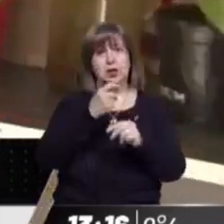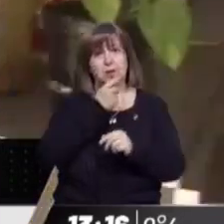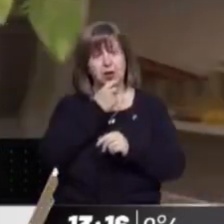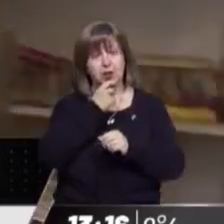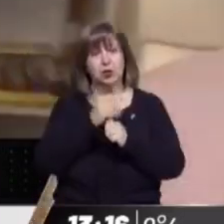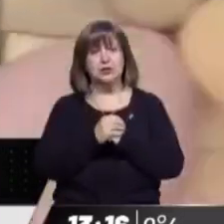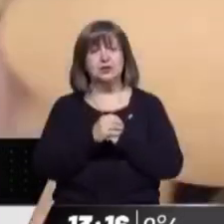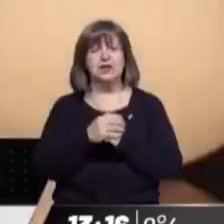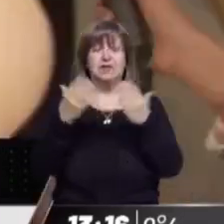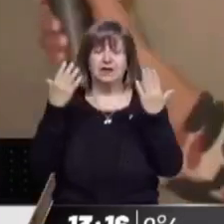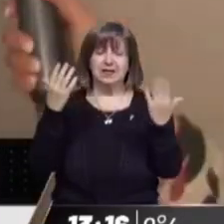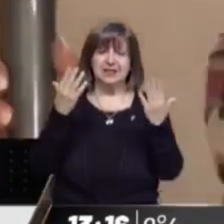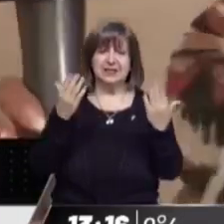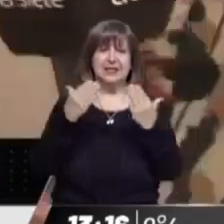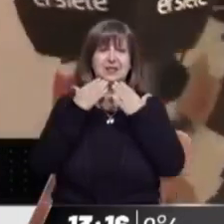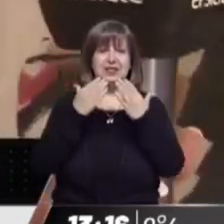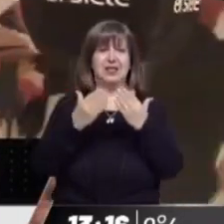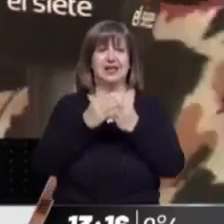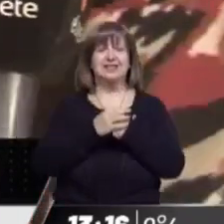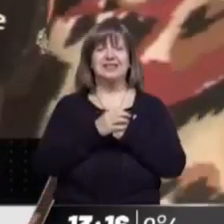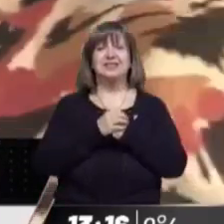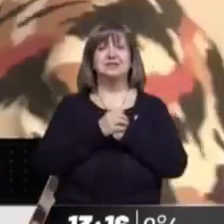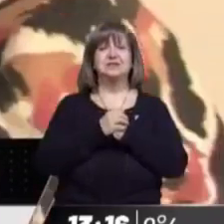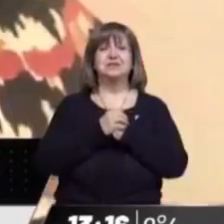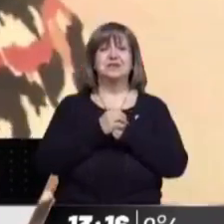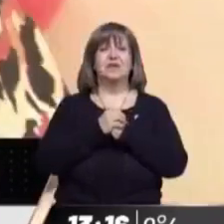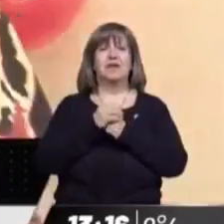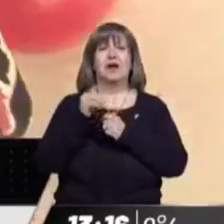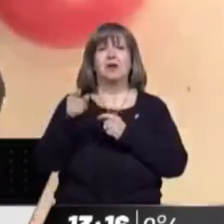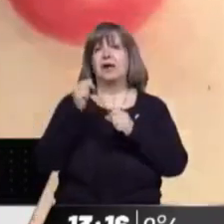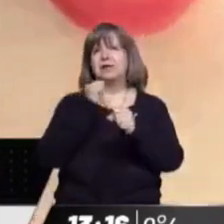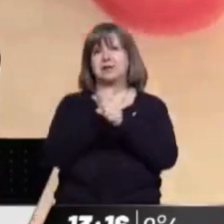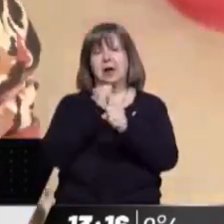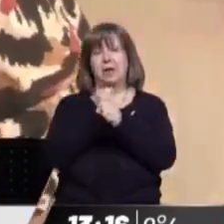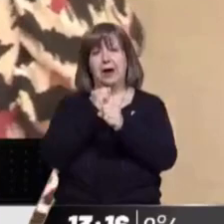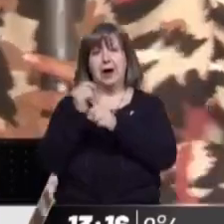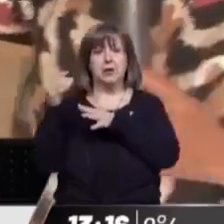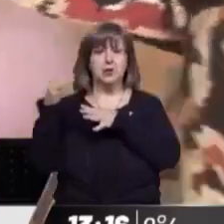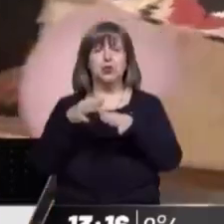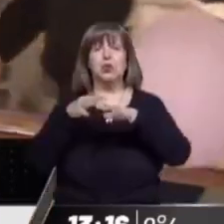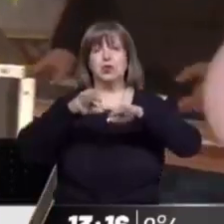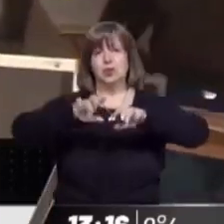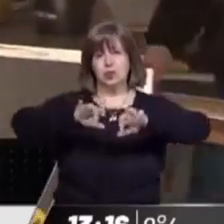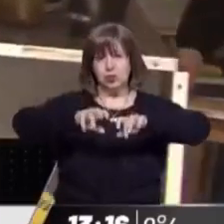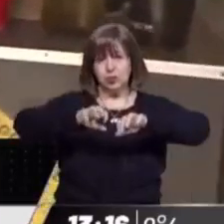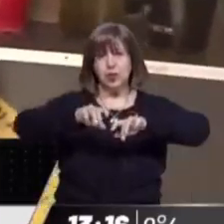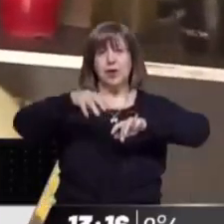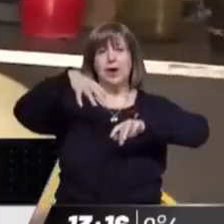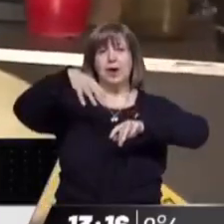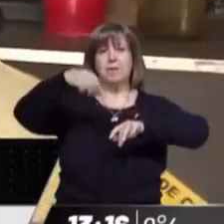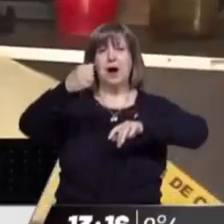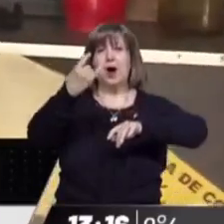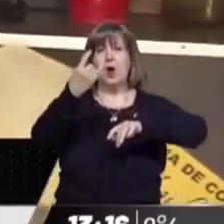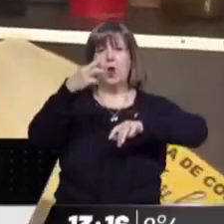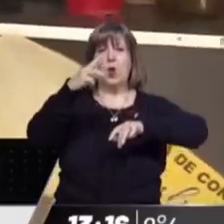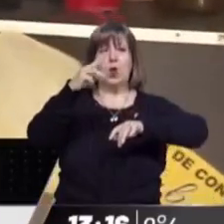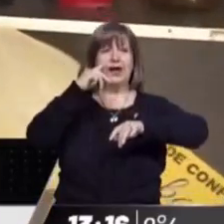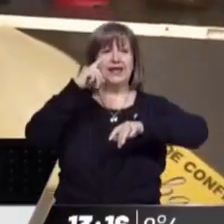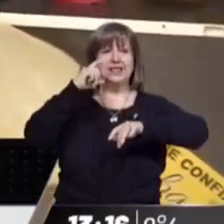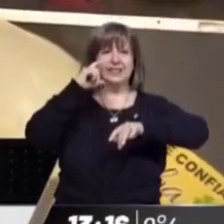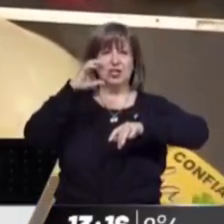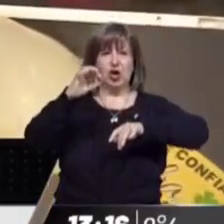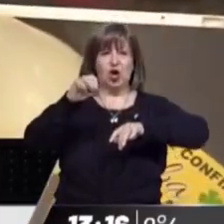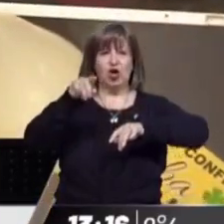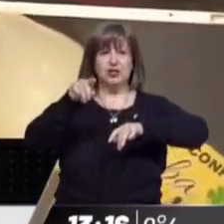felicitaciones. Muchísimas gracias. Bueno, chicos, acá siguen trabajando a full. Mauricio atrás de la máquina, que ya a esta hora está con